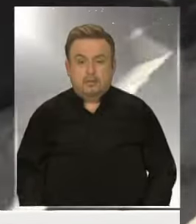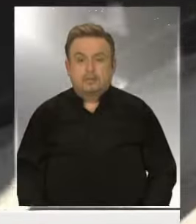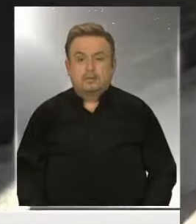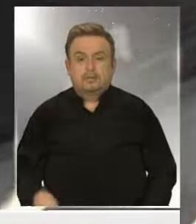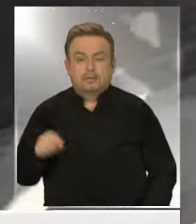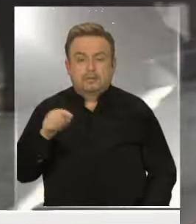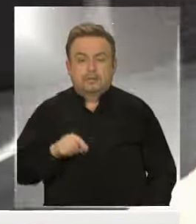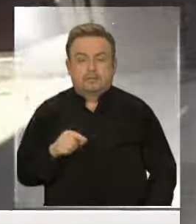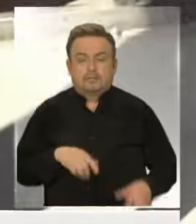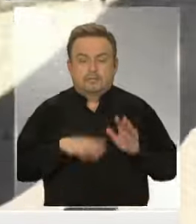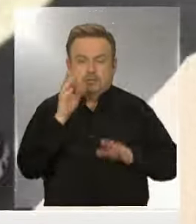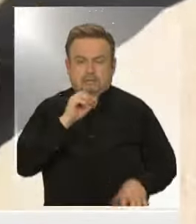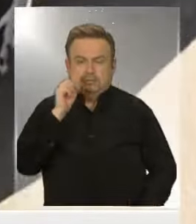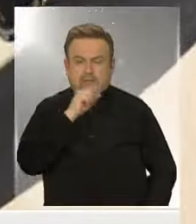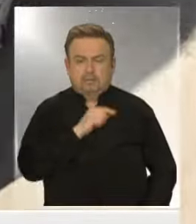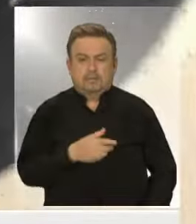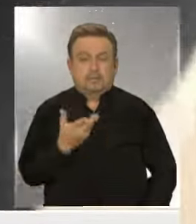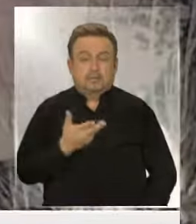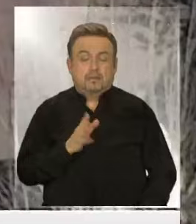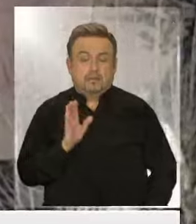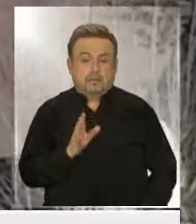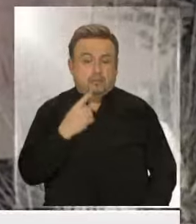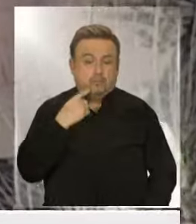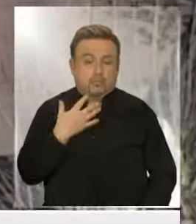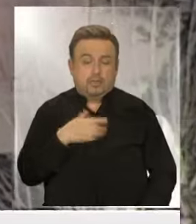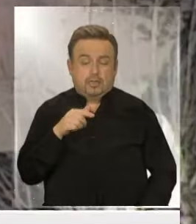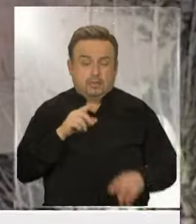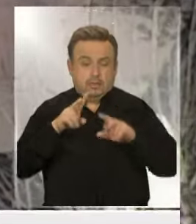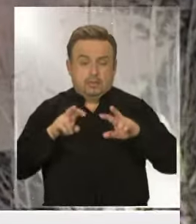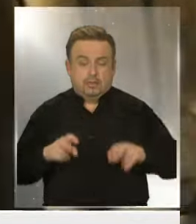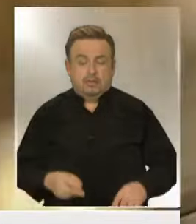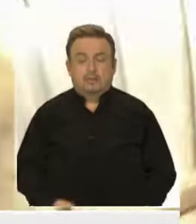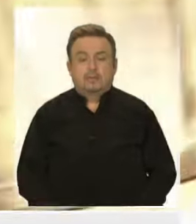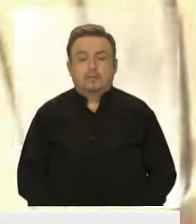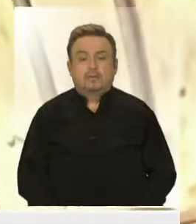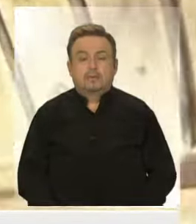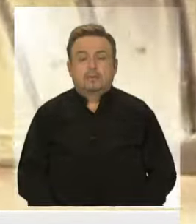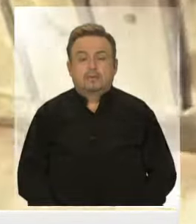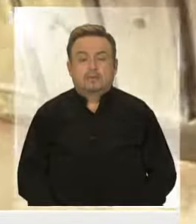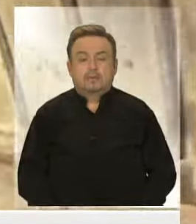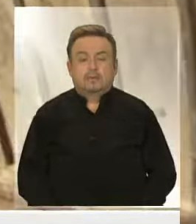uno de los momentos más complejos, pero claves para la investigación.